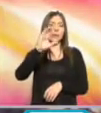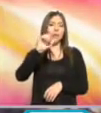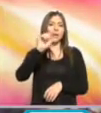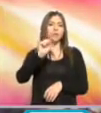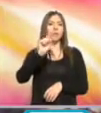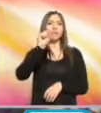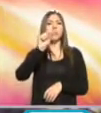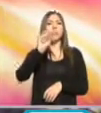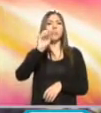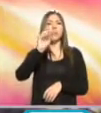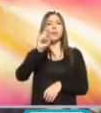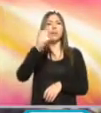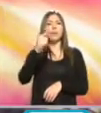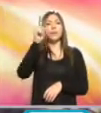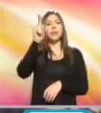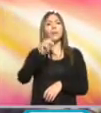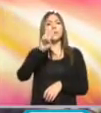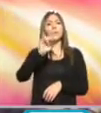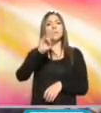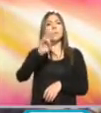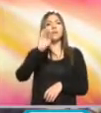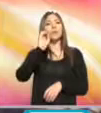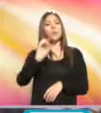www.fundacionparalasaméricas.org/Vive o al Vivefón, que es el